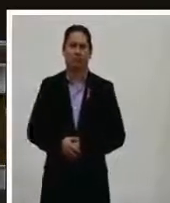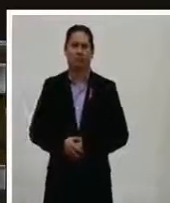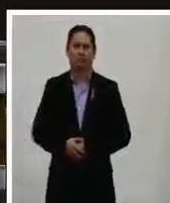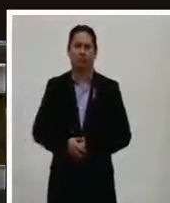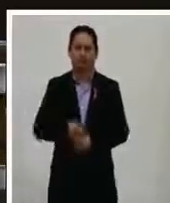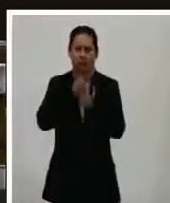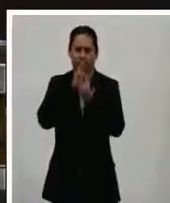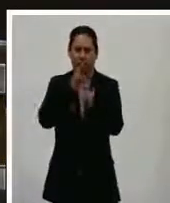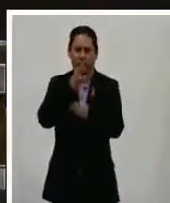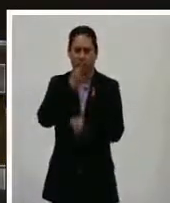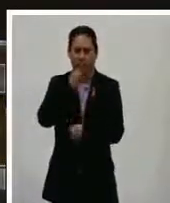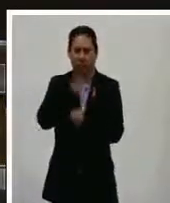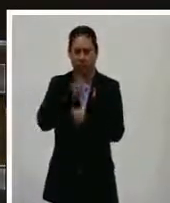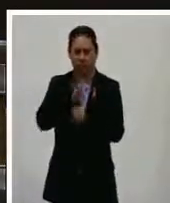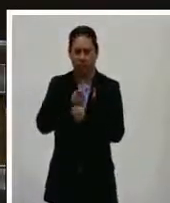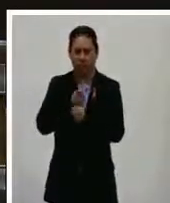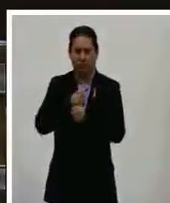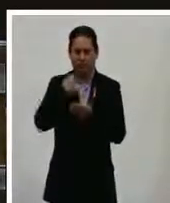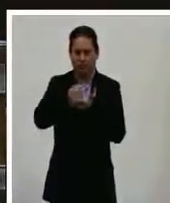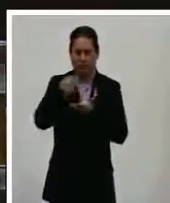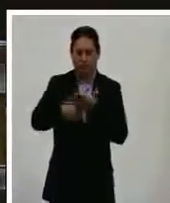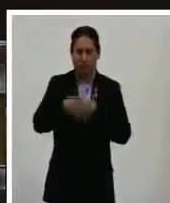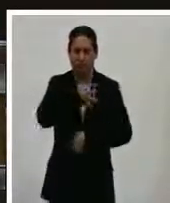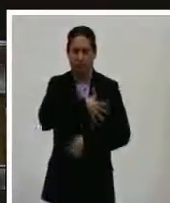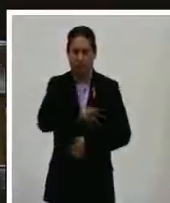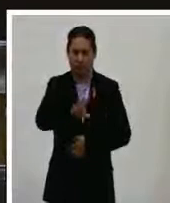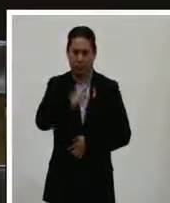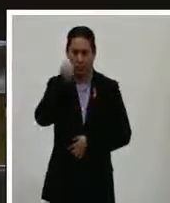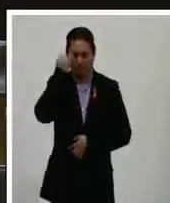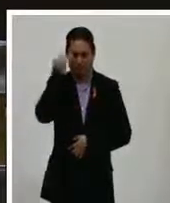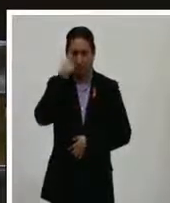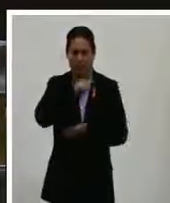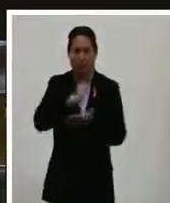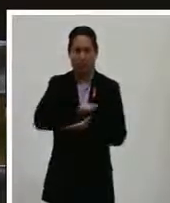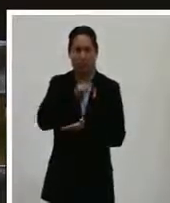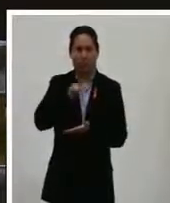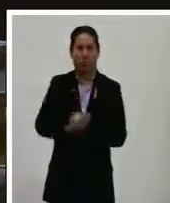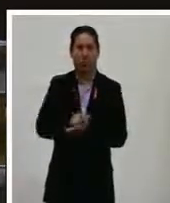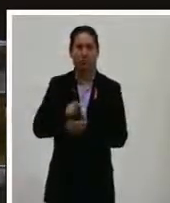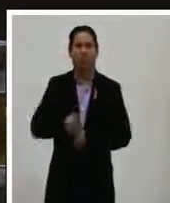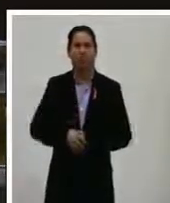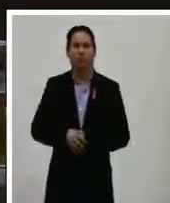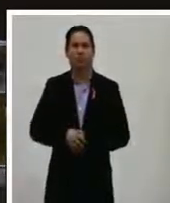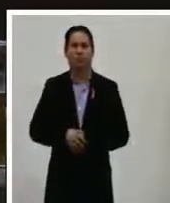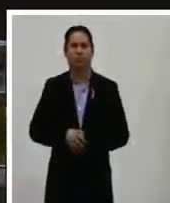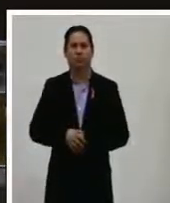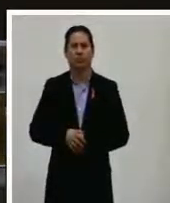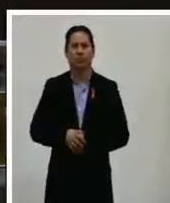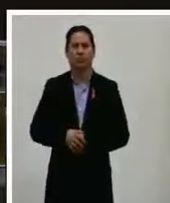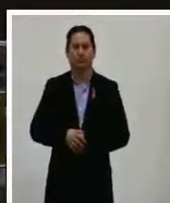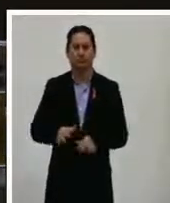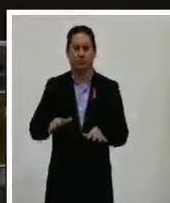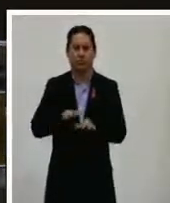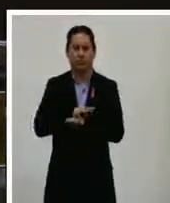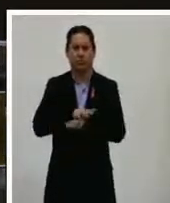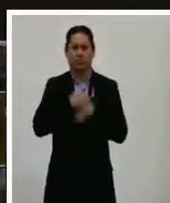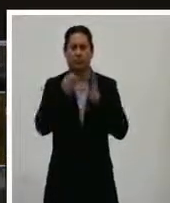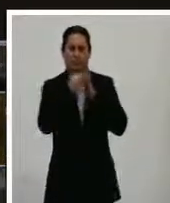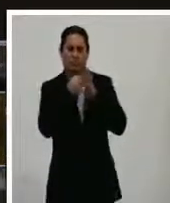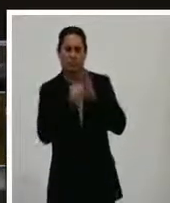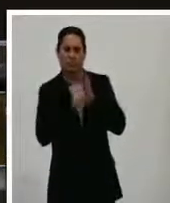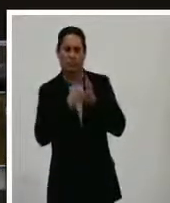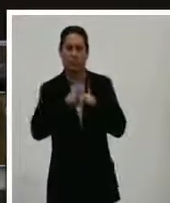resolutivo primero es de probarse en lo general la iniciativa de decreto por el que se reforman y adicionan